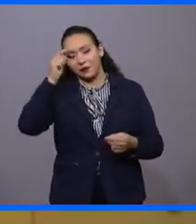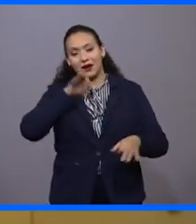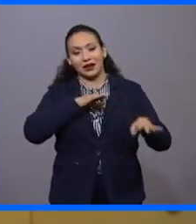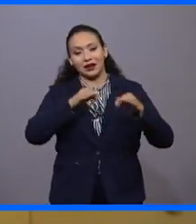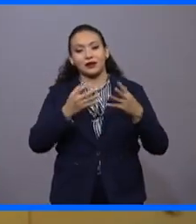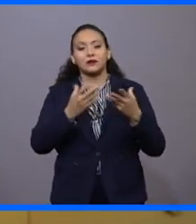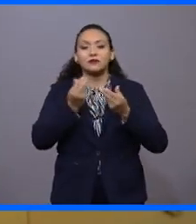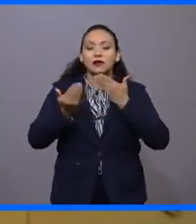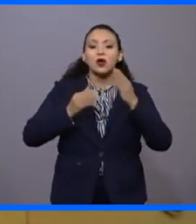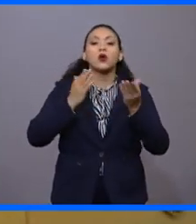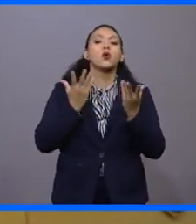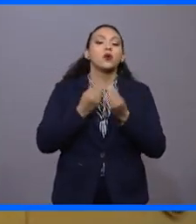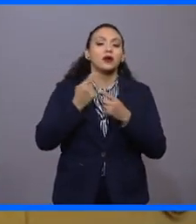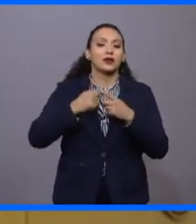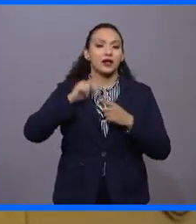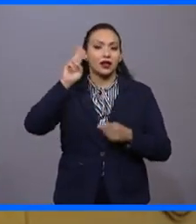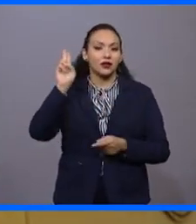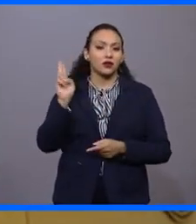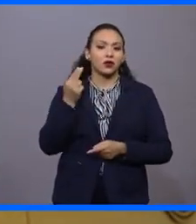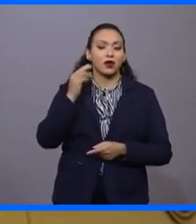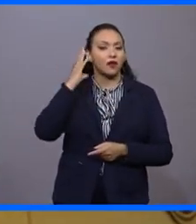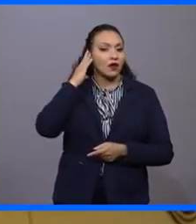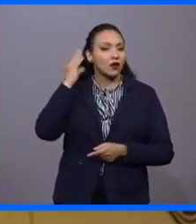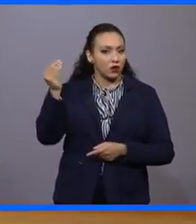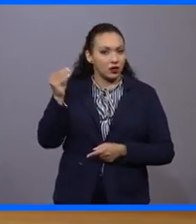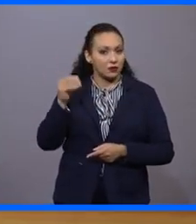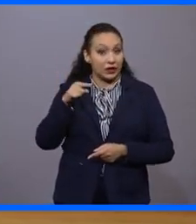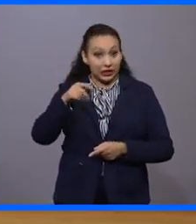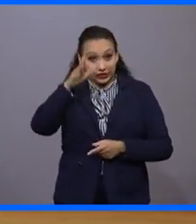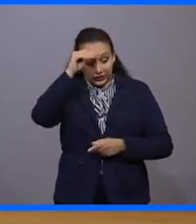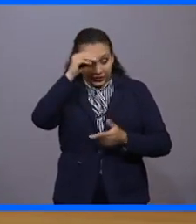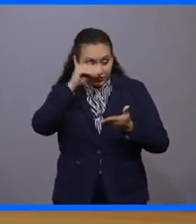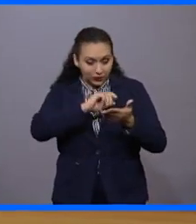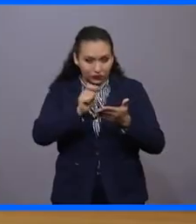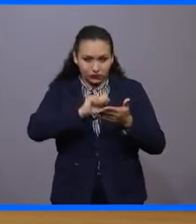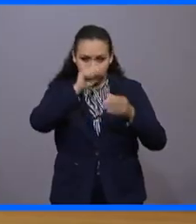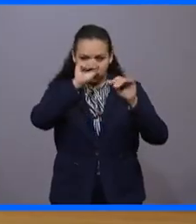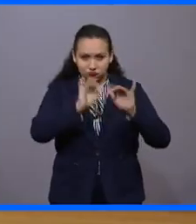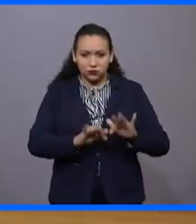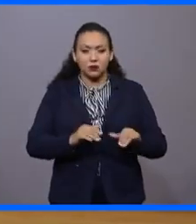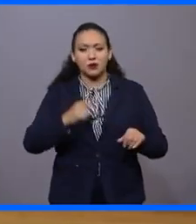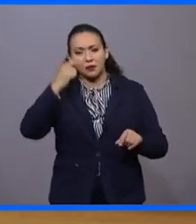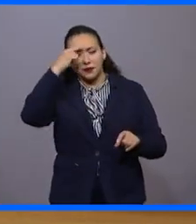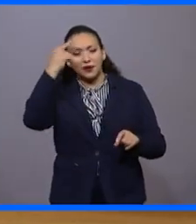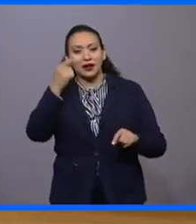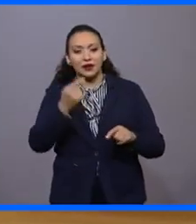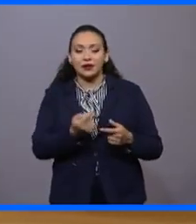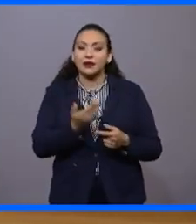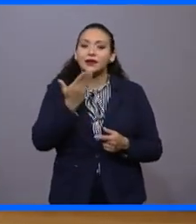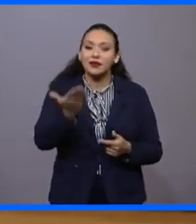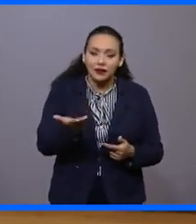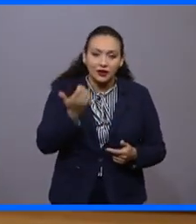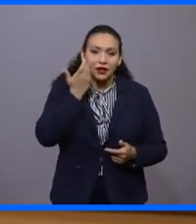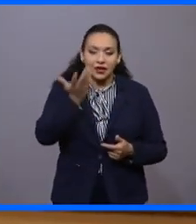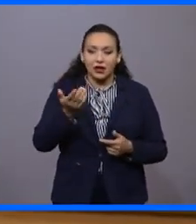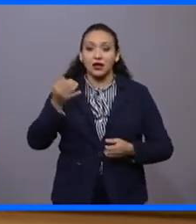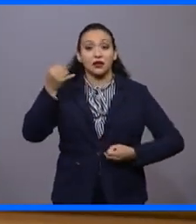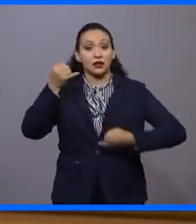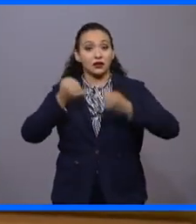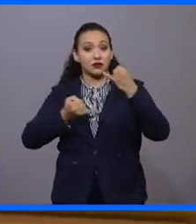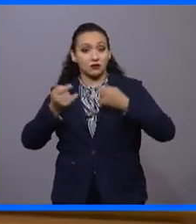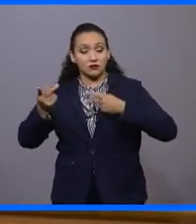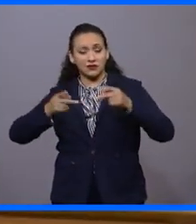colaboración con la Universidad de Colima. Este acuerdo busca impulsar la innovación y la exigencia judicial en ese